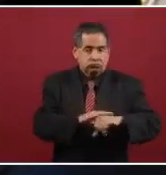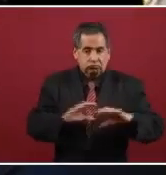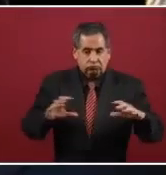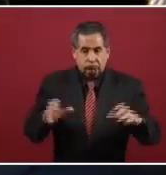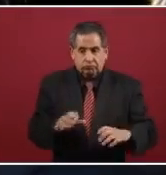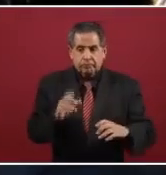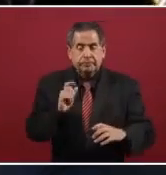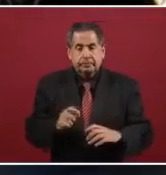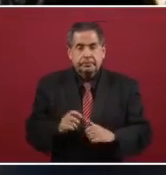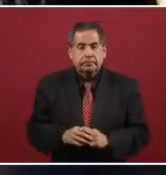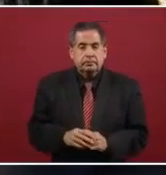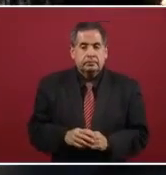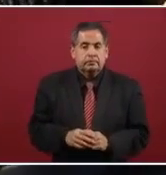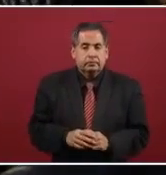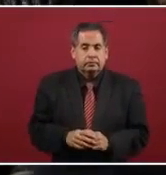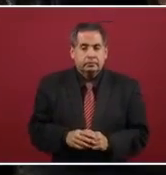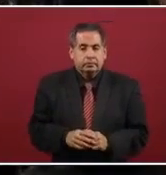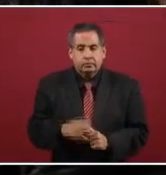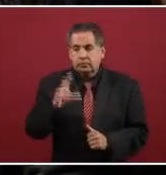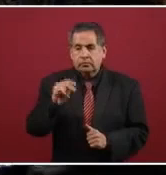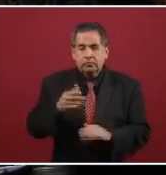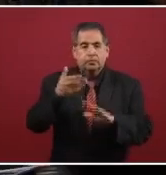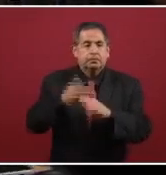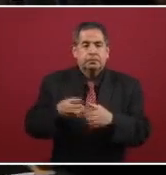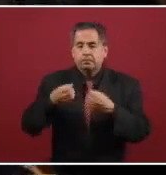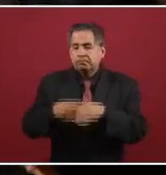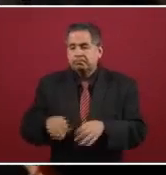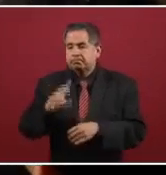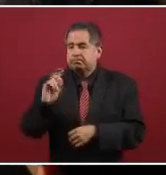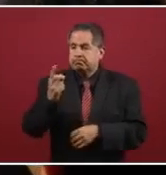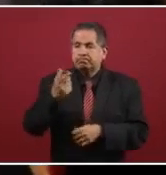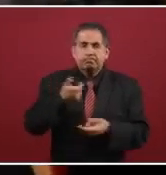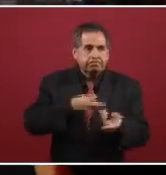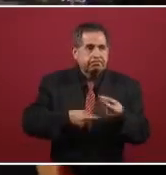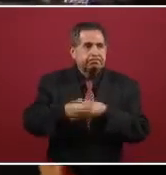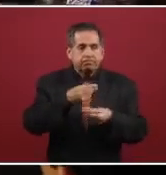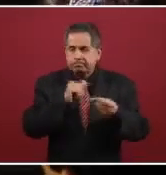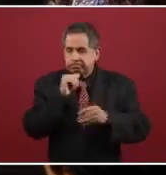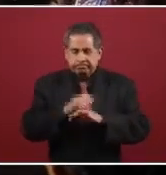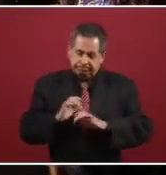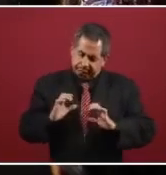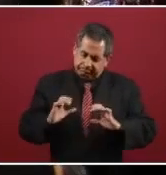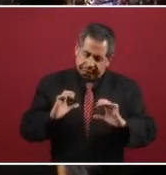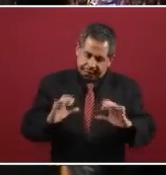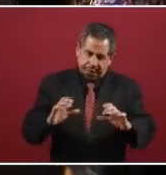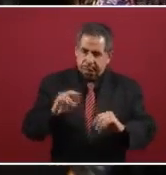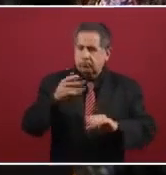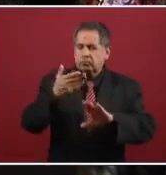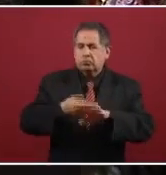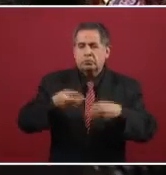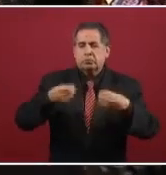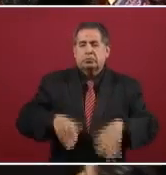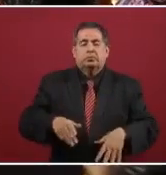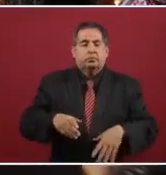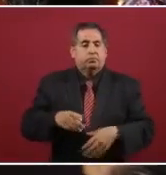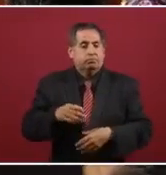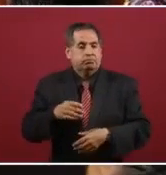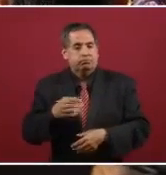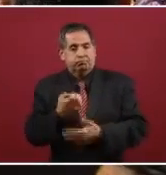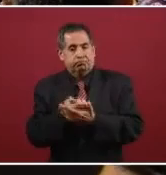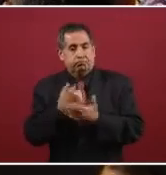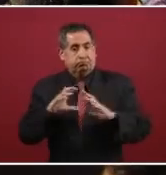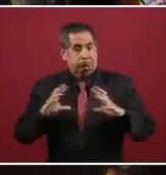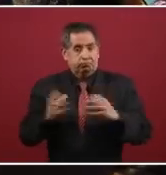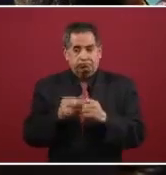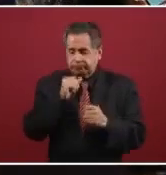que no afecte divisas, que no afecte la economía en su